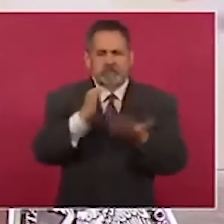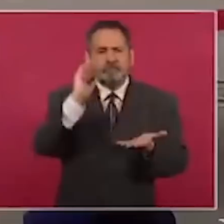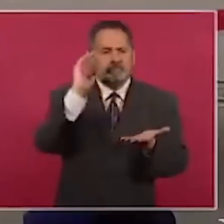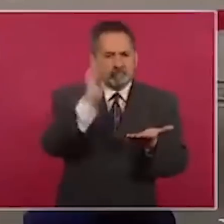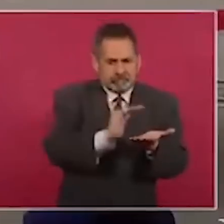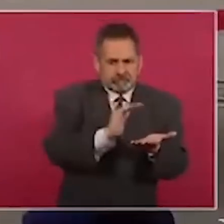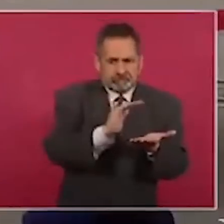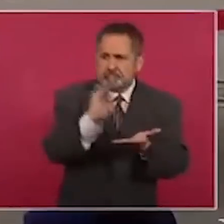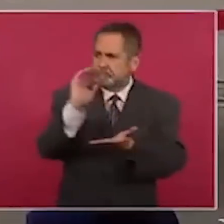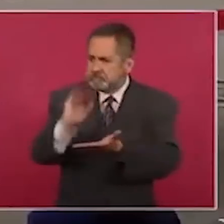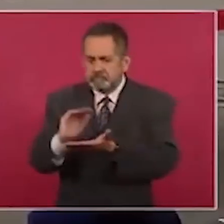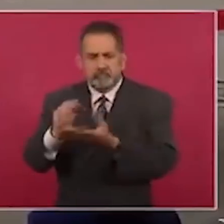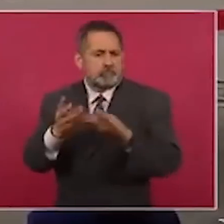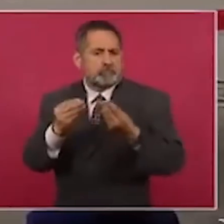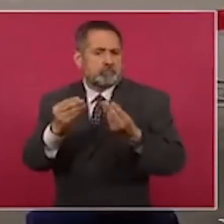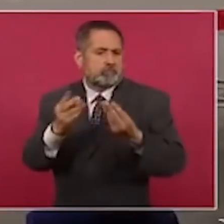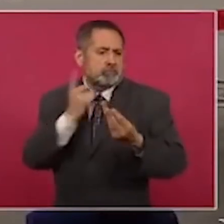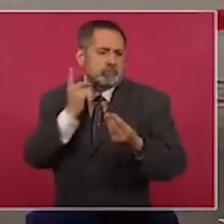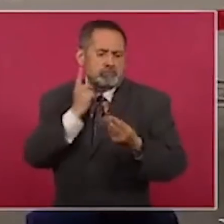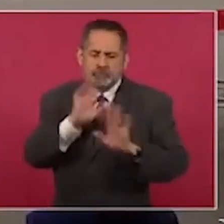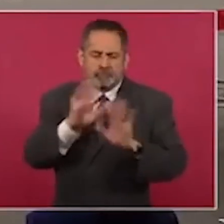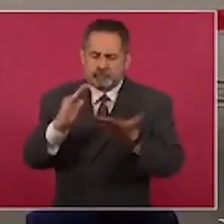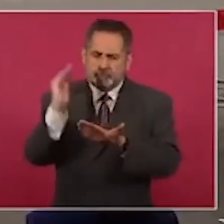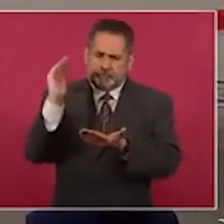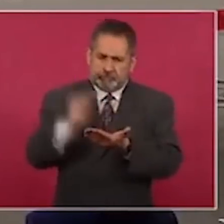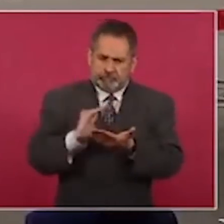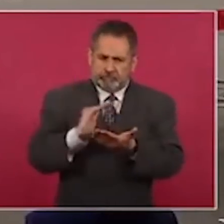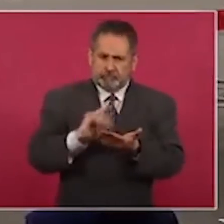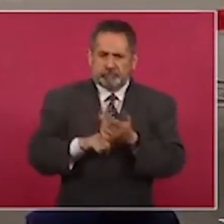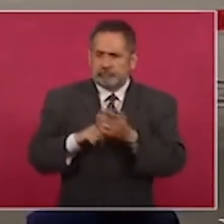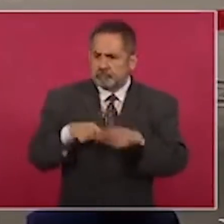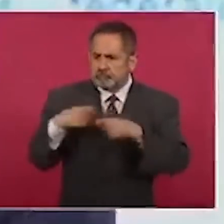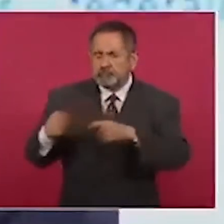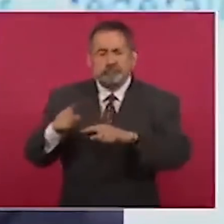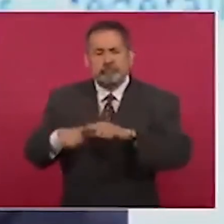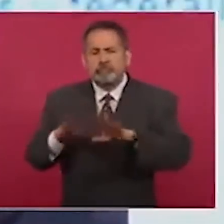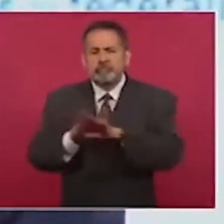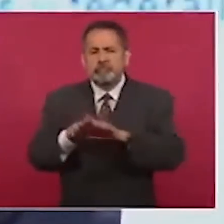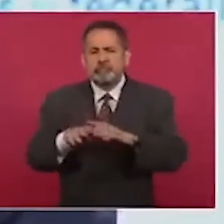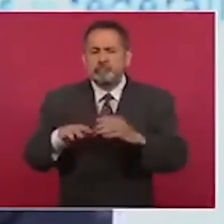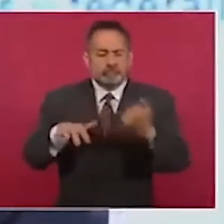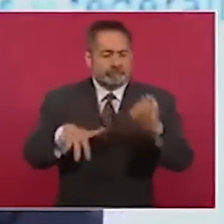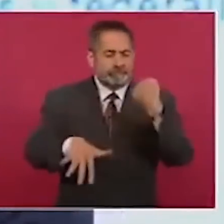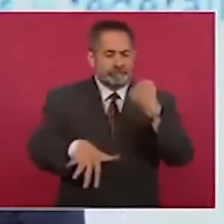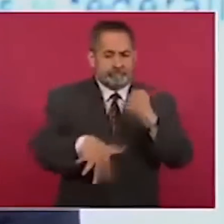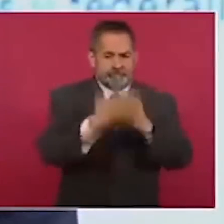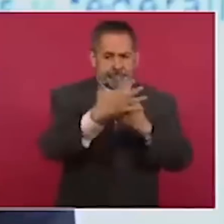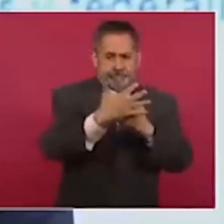un acotamiento. Se establecerá rangos mínimo